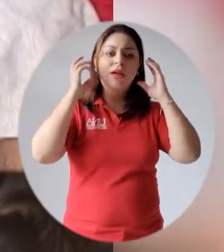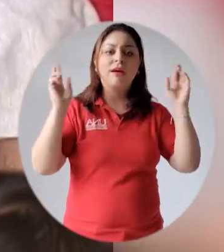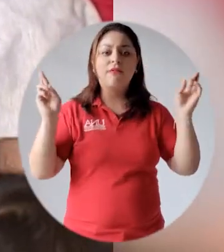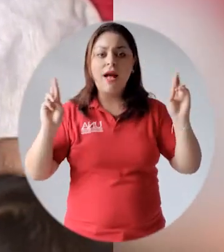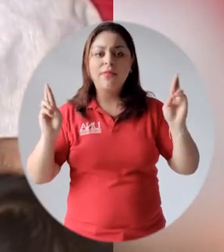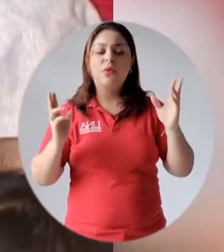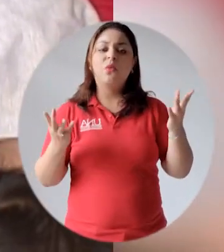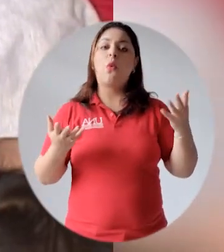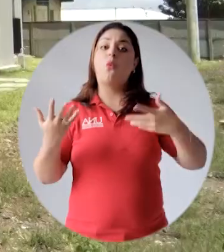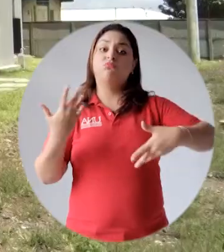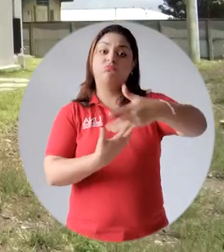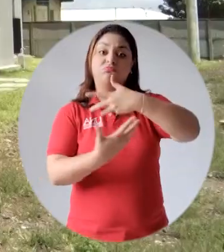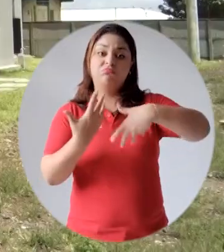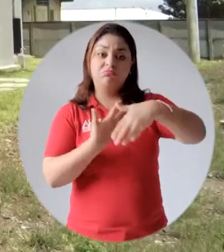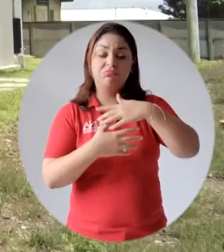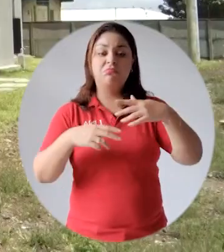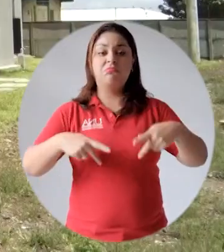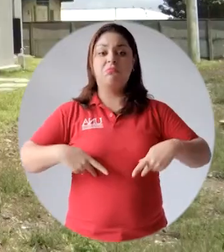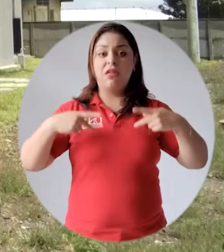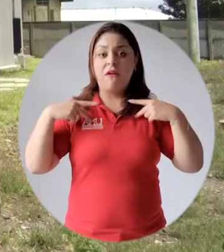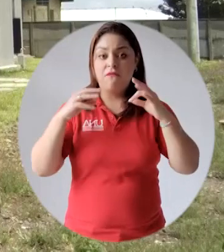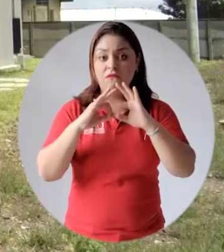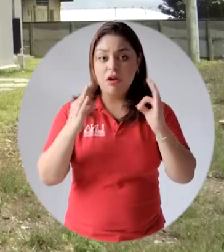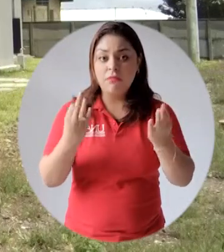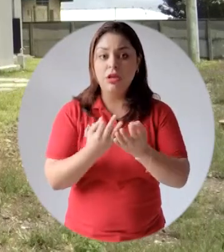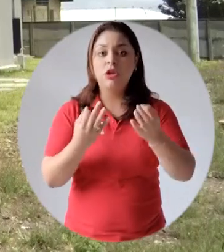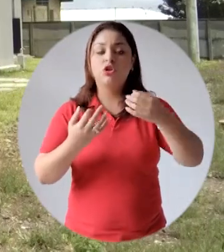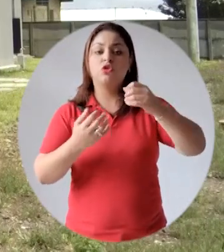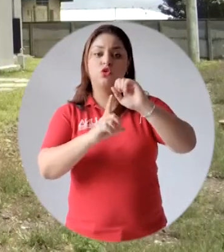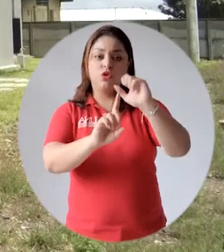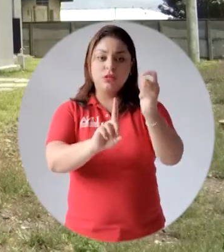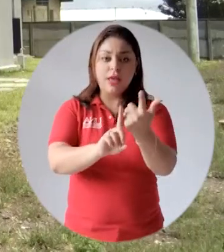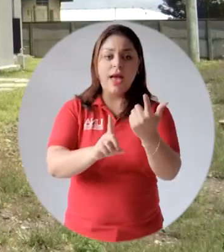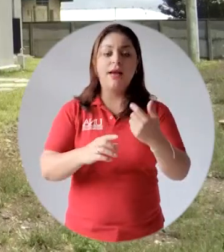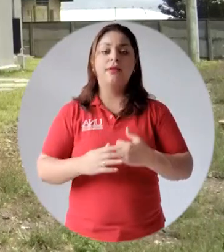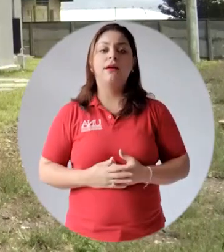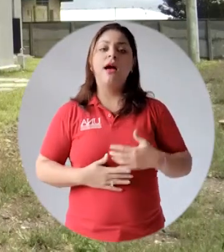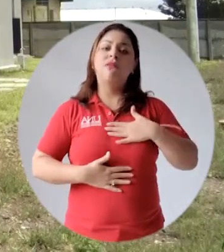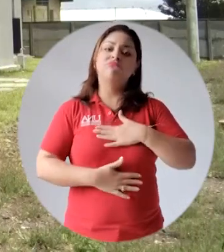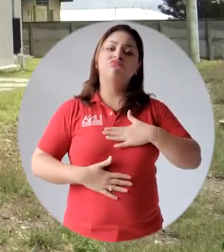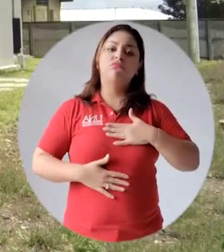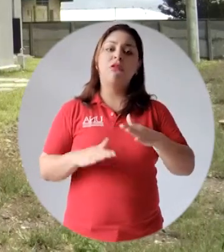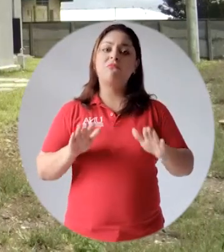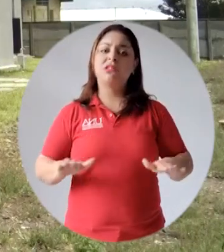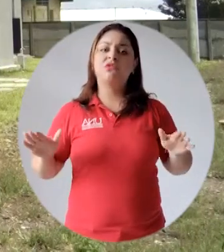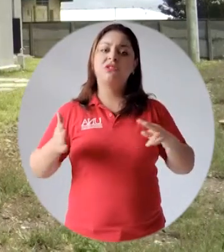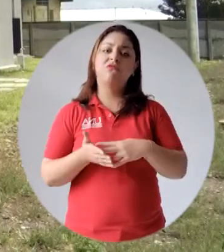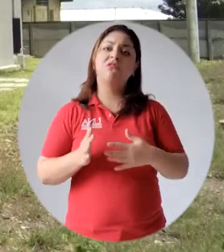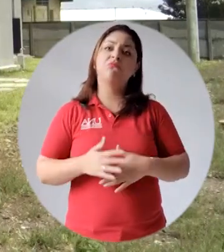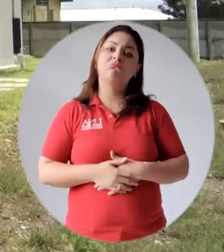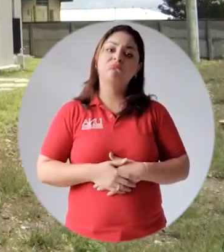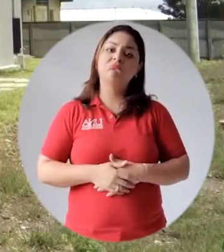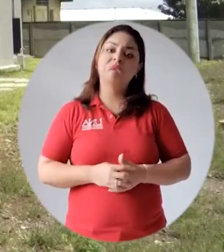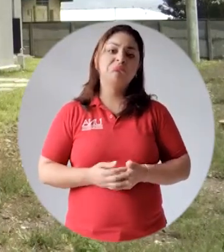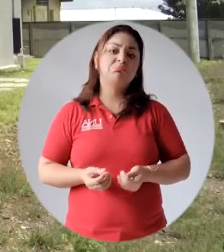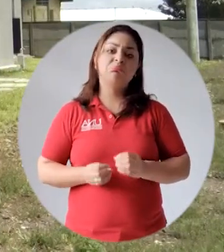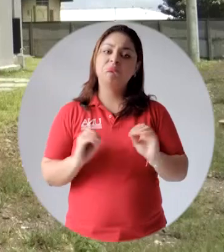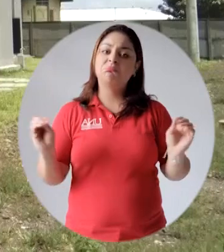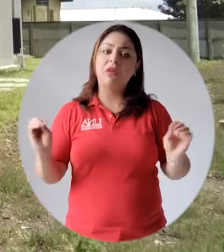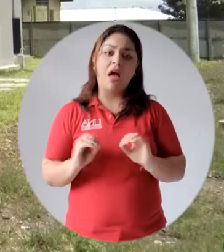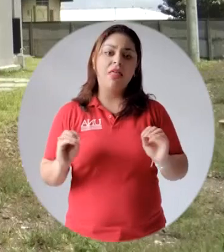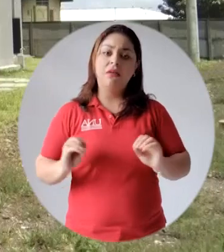totalmente dependientes. Esto es lo que medimos a lo largo de lo que es todo el trabajo doméstico no remunerado, pero también medimos las actividades